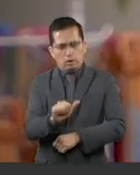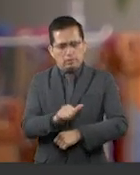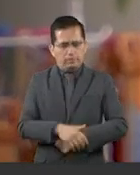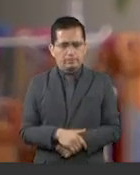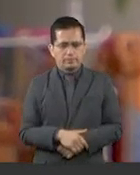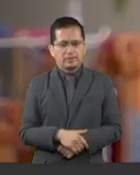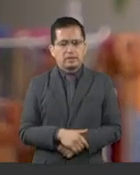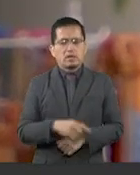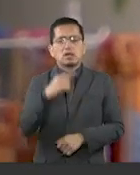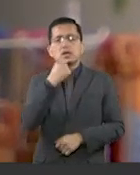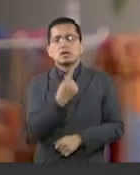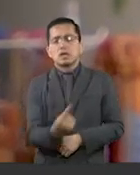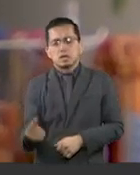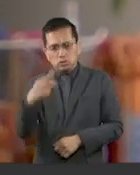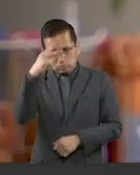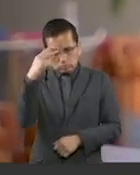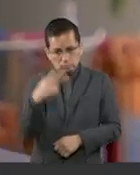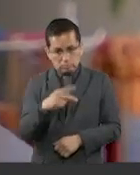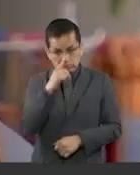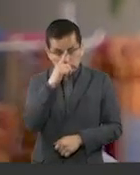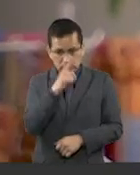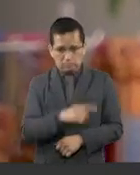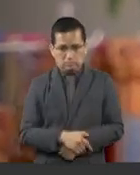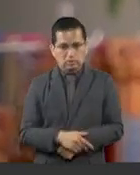Son los niños de México.